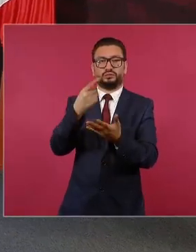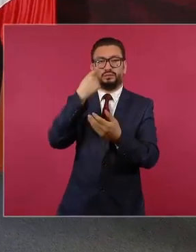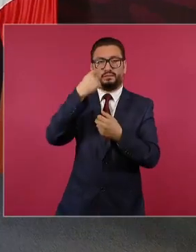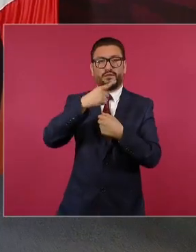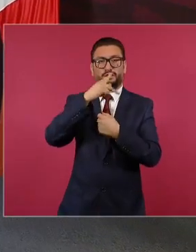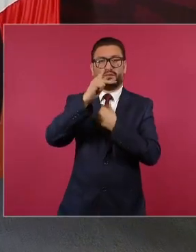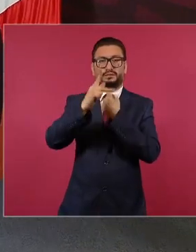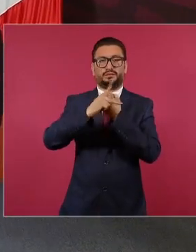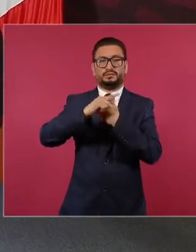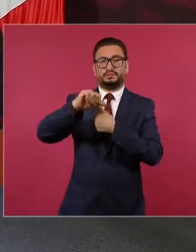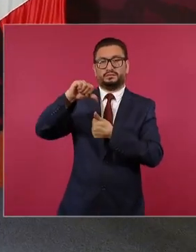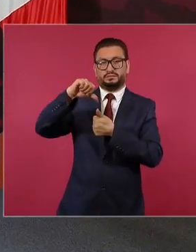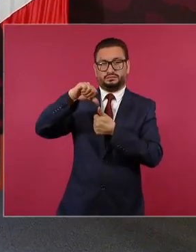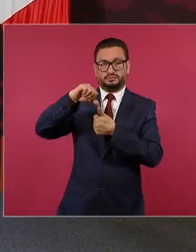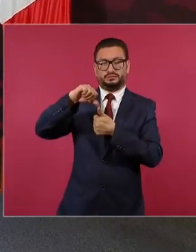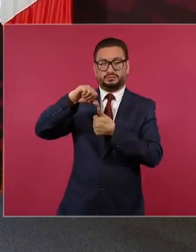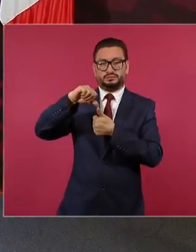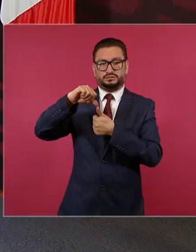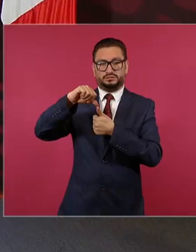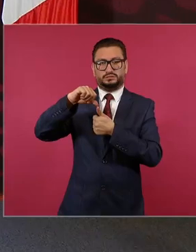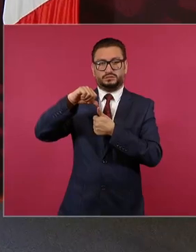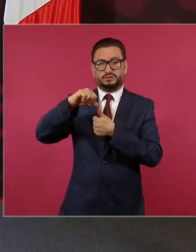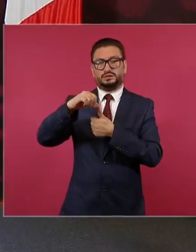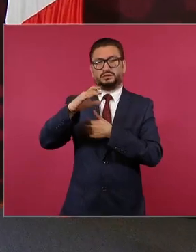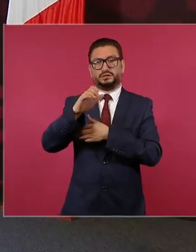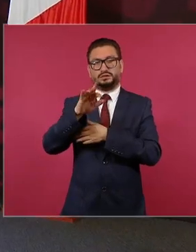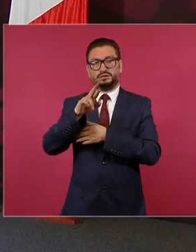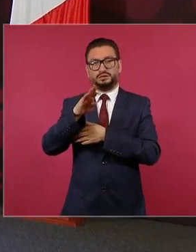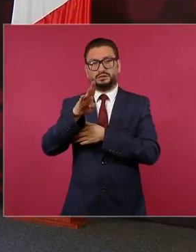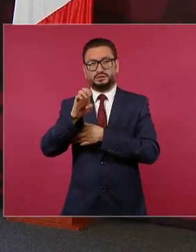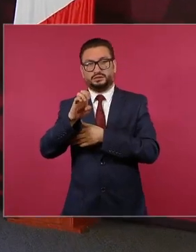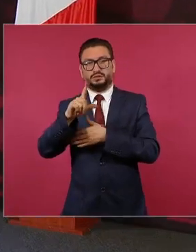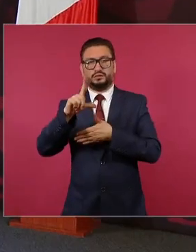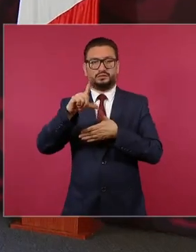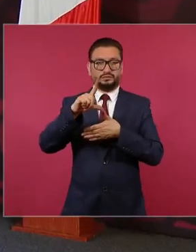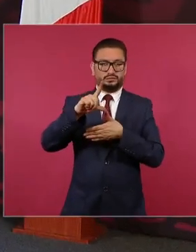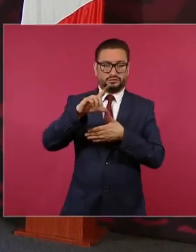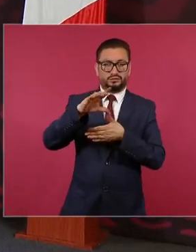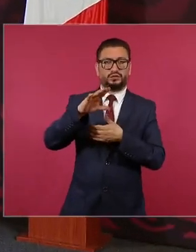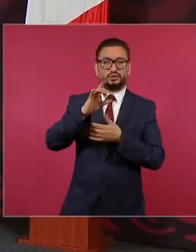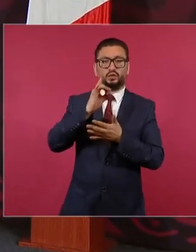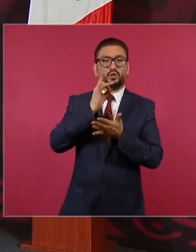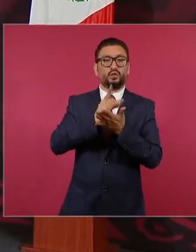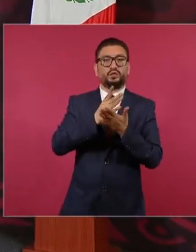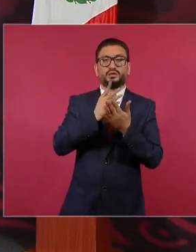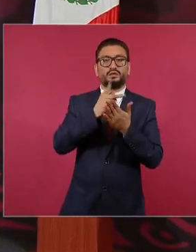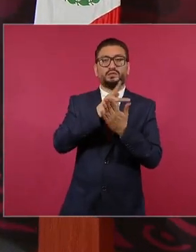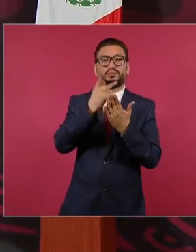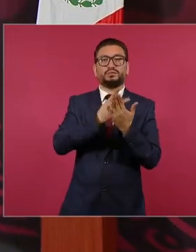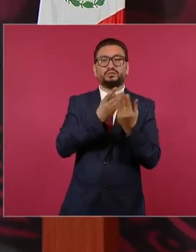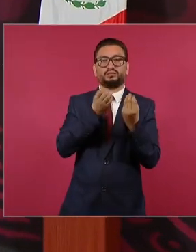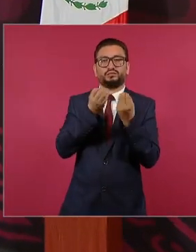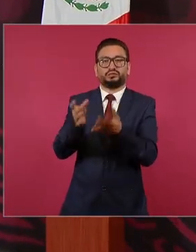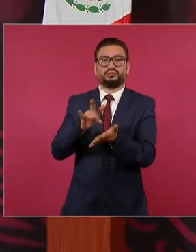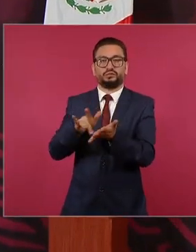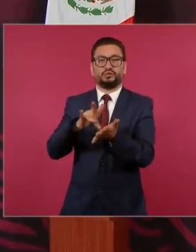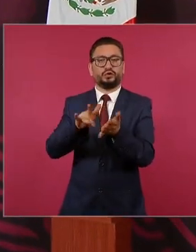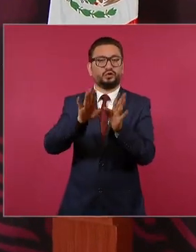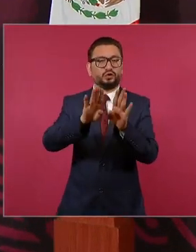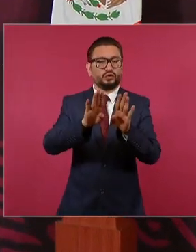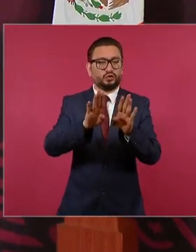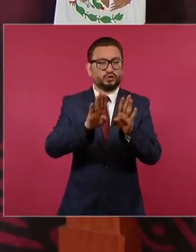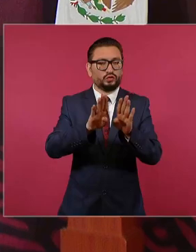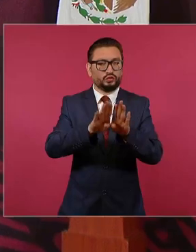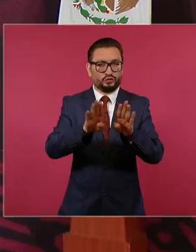países de Centroamérica, del Caribe, de América Latina, mediante la